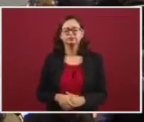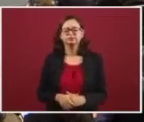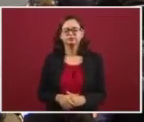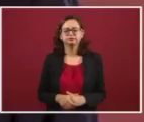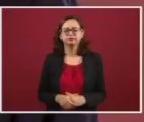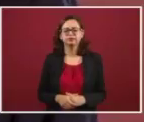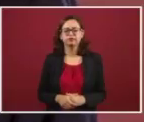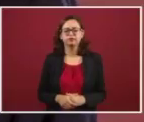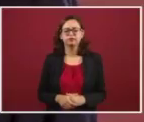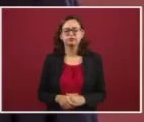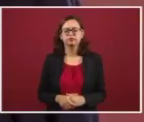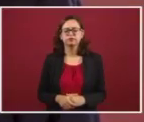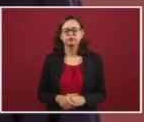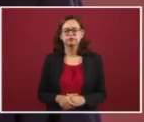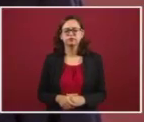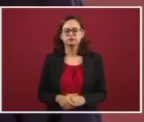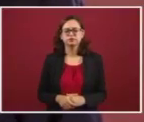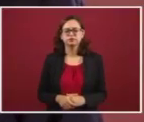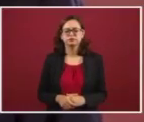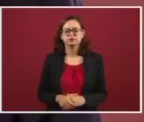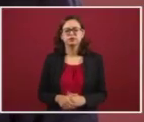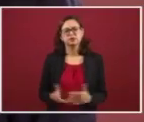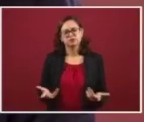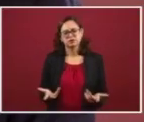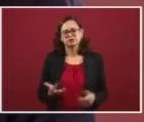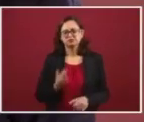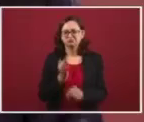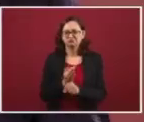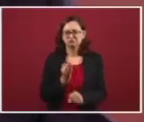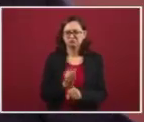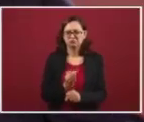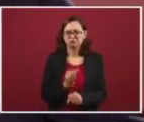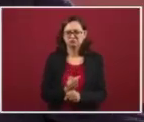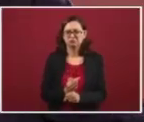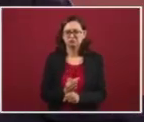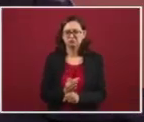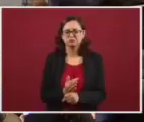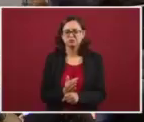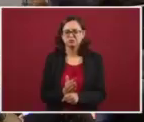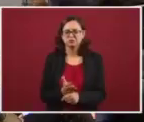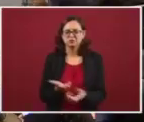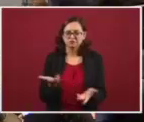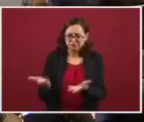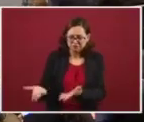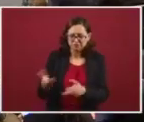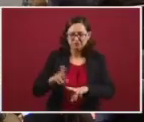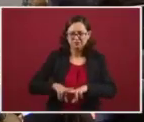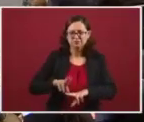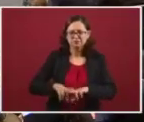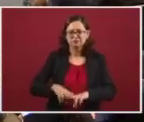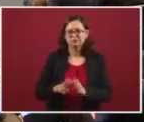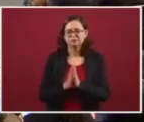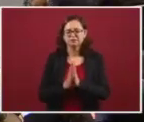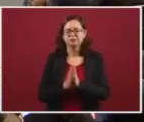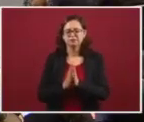Entonces, vamos también a utilizar esta modalidad. Siéntese, por favor.